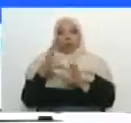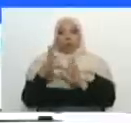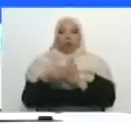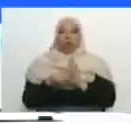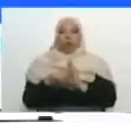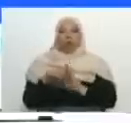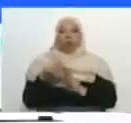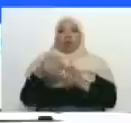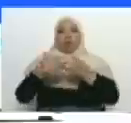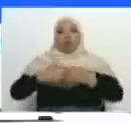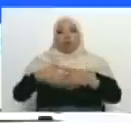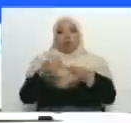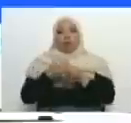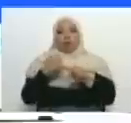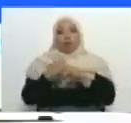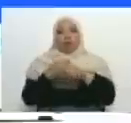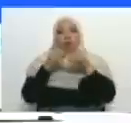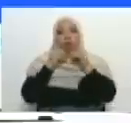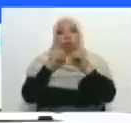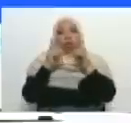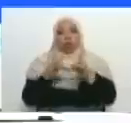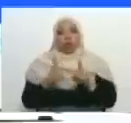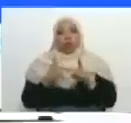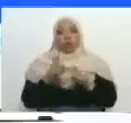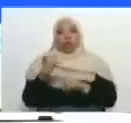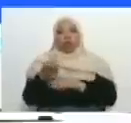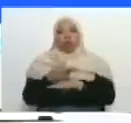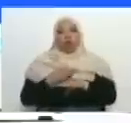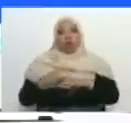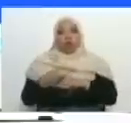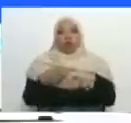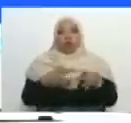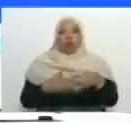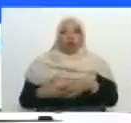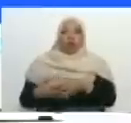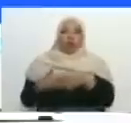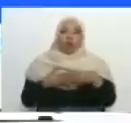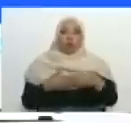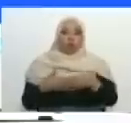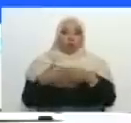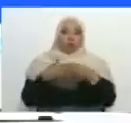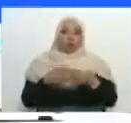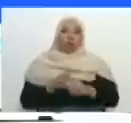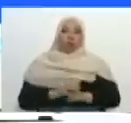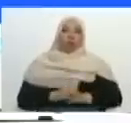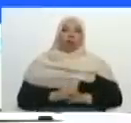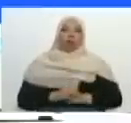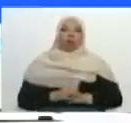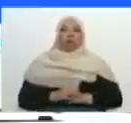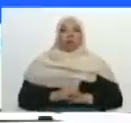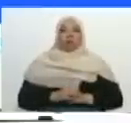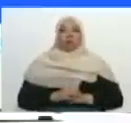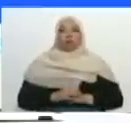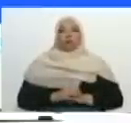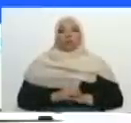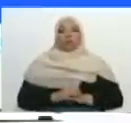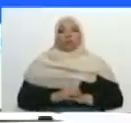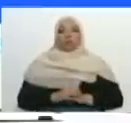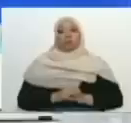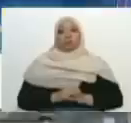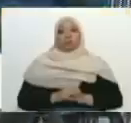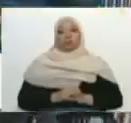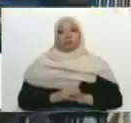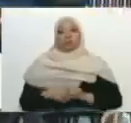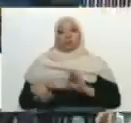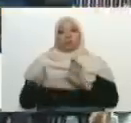Citgo, porque eso será una decisión de la OFAC, del gobierno de los Estados Unidos. Esta licencia dice,